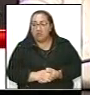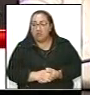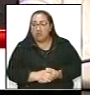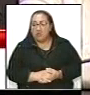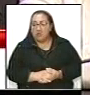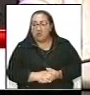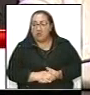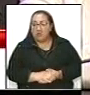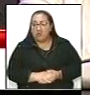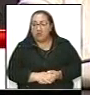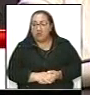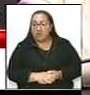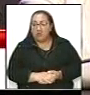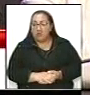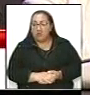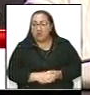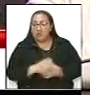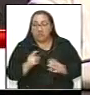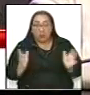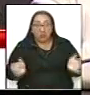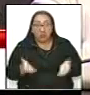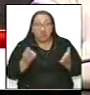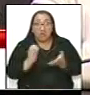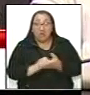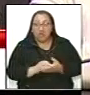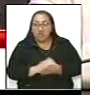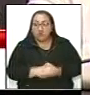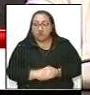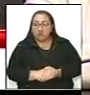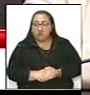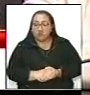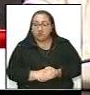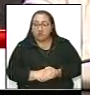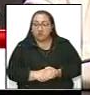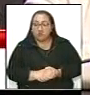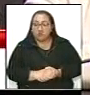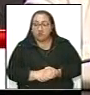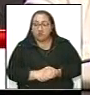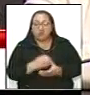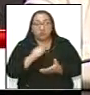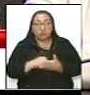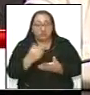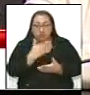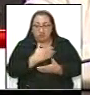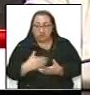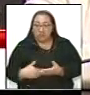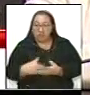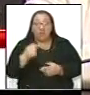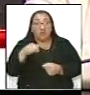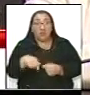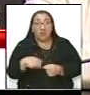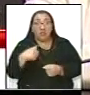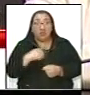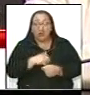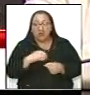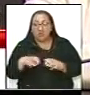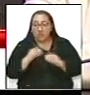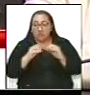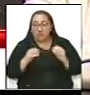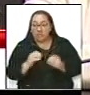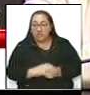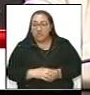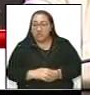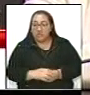¿Esto es lo que vamos a promocionar y a auspiciar, presidente? Acá tenemos que hacer un